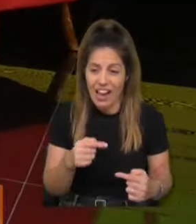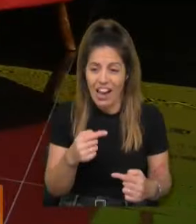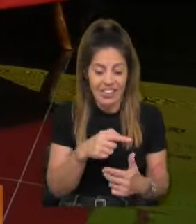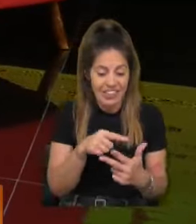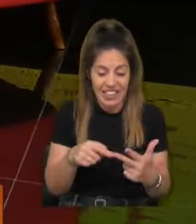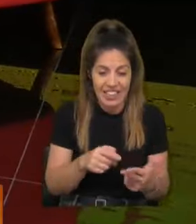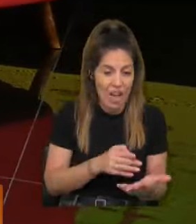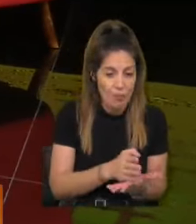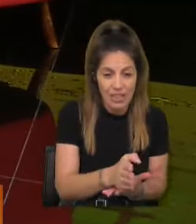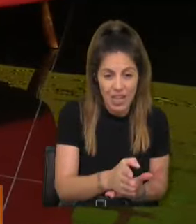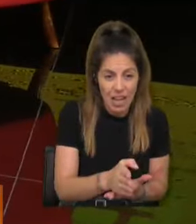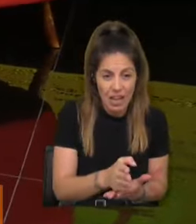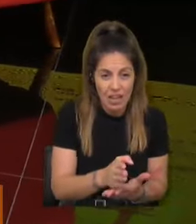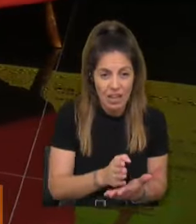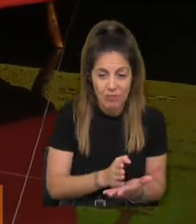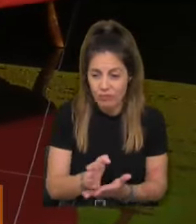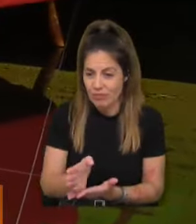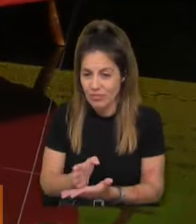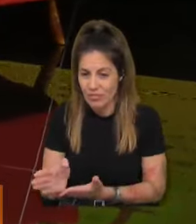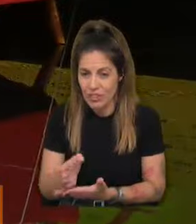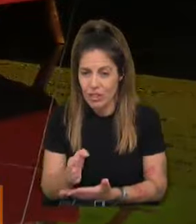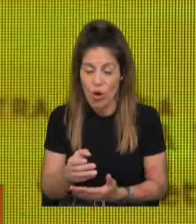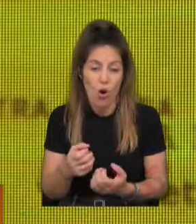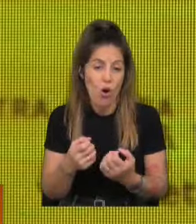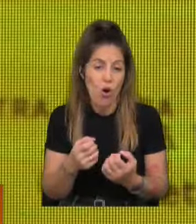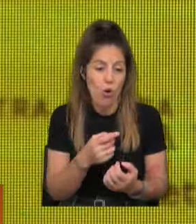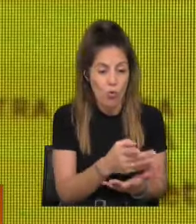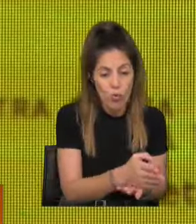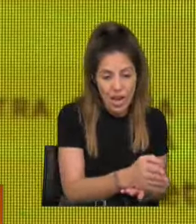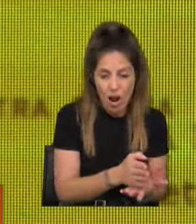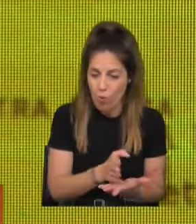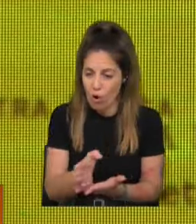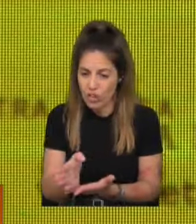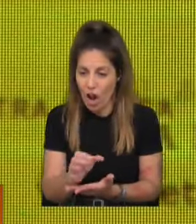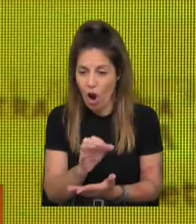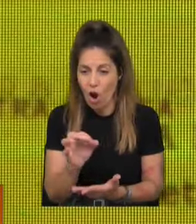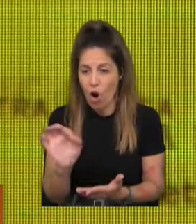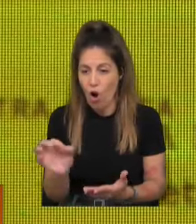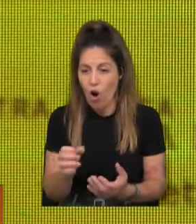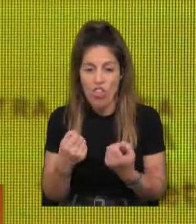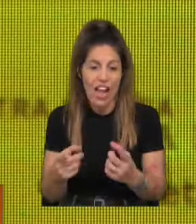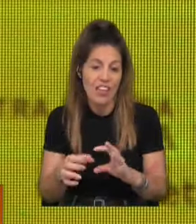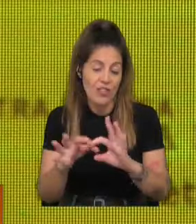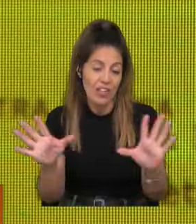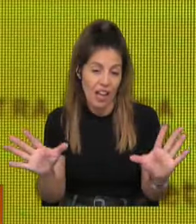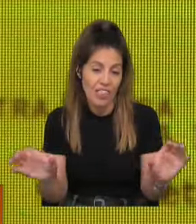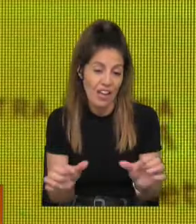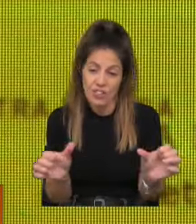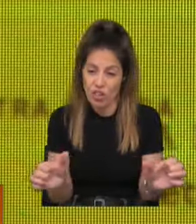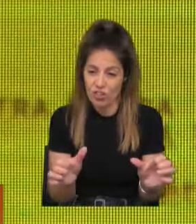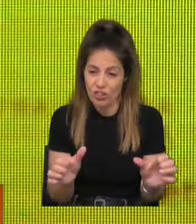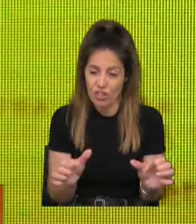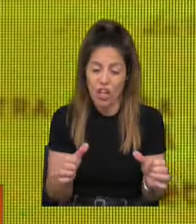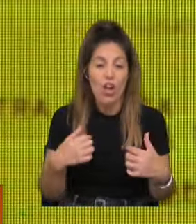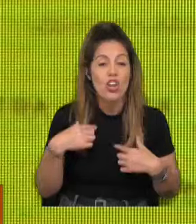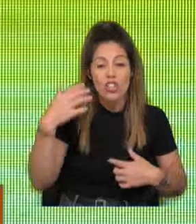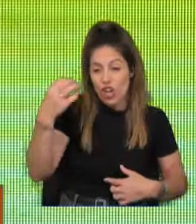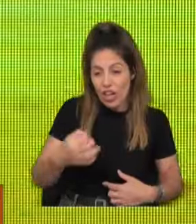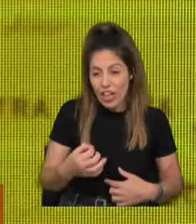se alinean una se alinean la otra o da libertad de acción yo creo que lo que puede haber si el frente